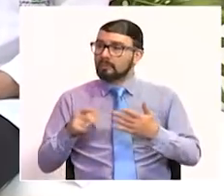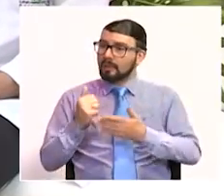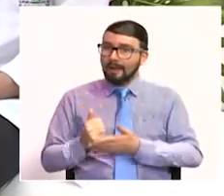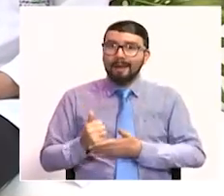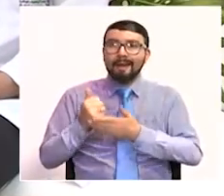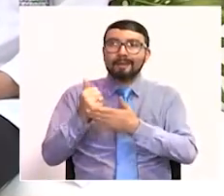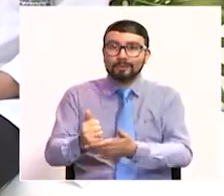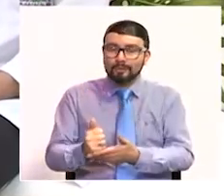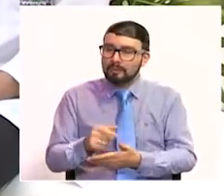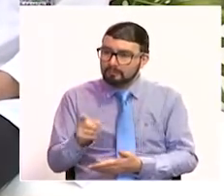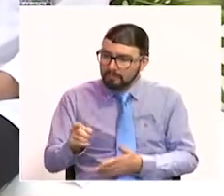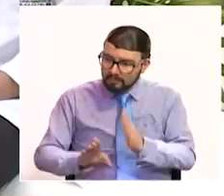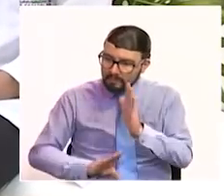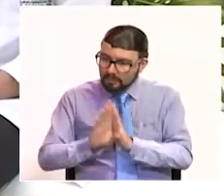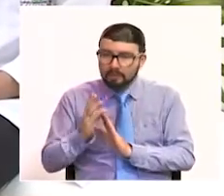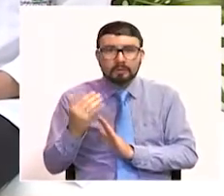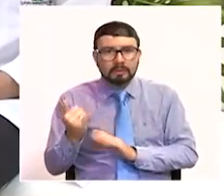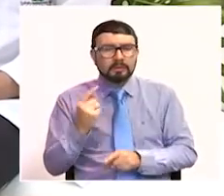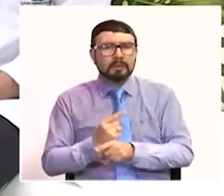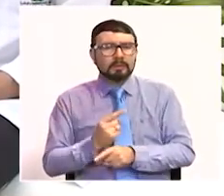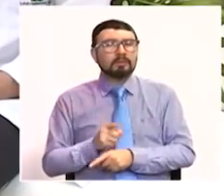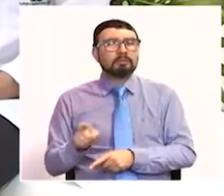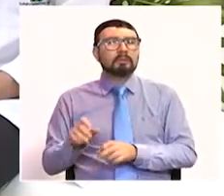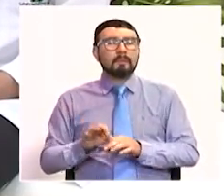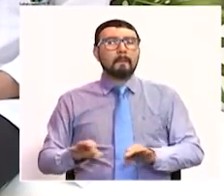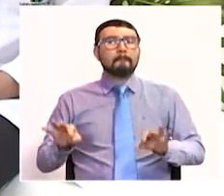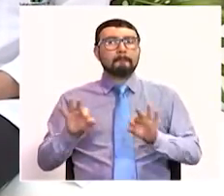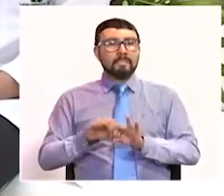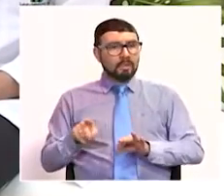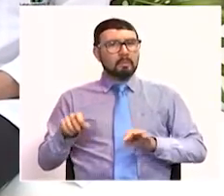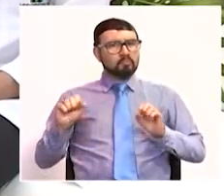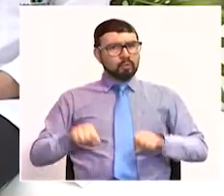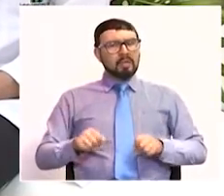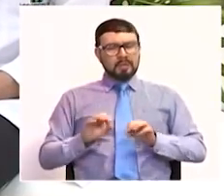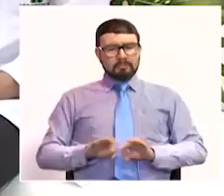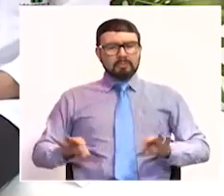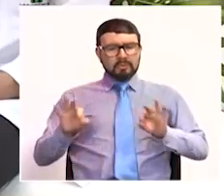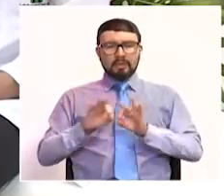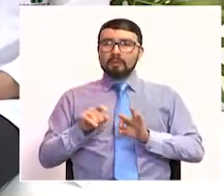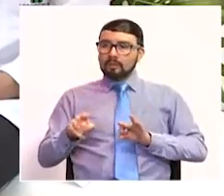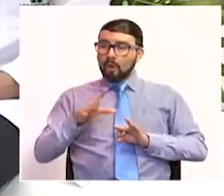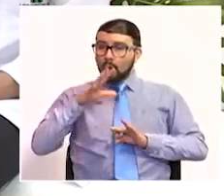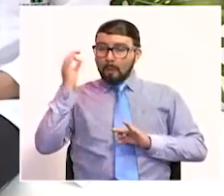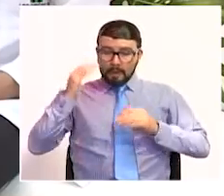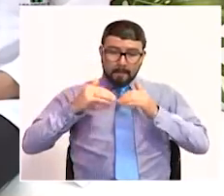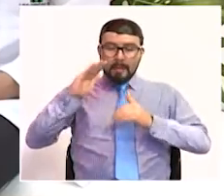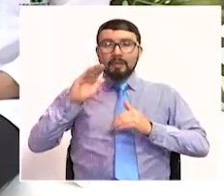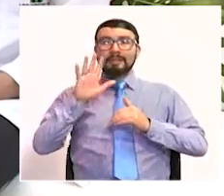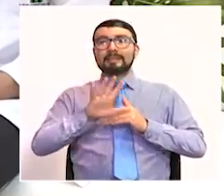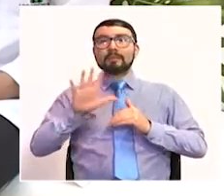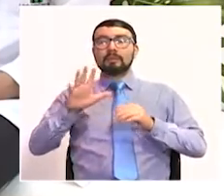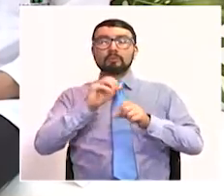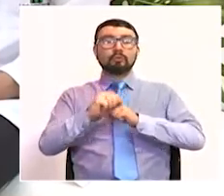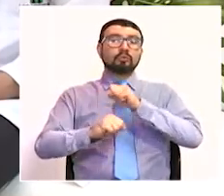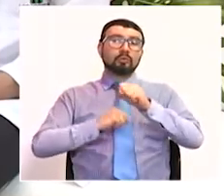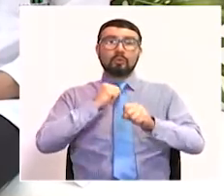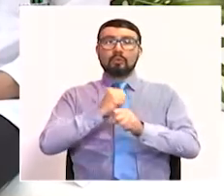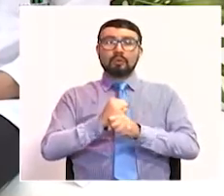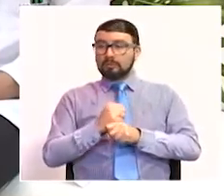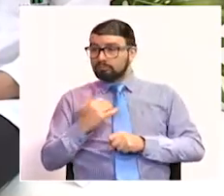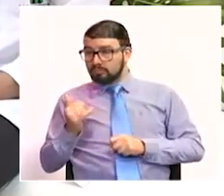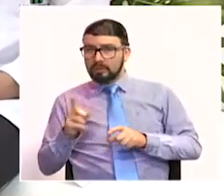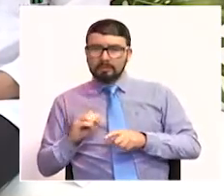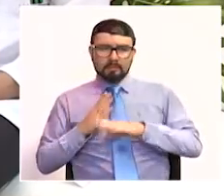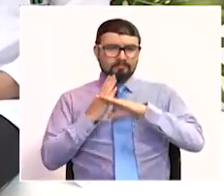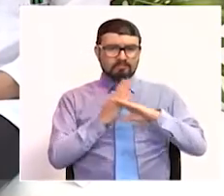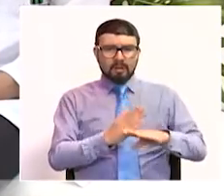en esta parte masculina y podría ser un complemento importante para los hombres mayores de 55 años, además preventivo en la